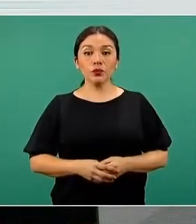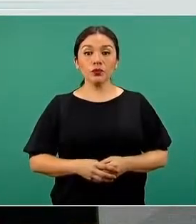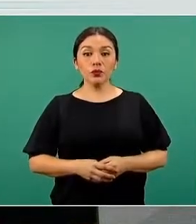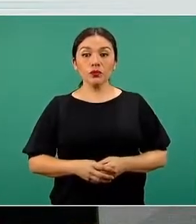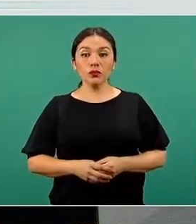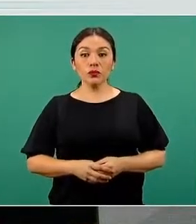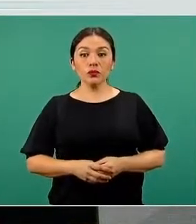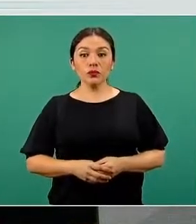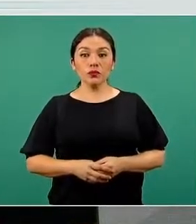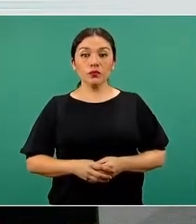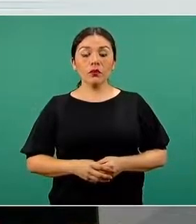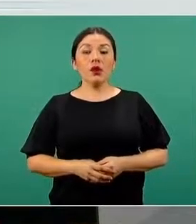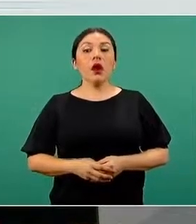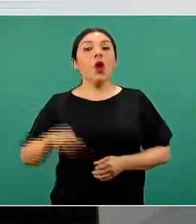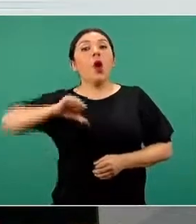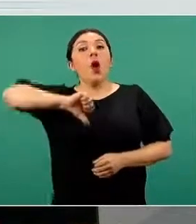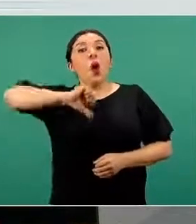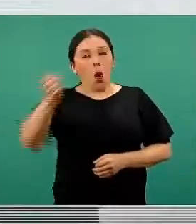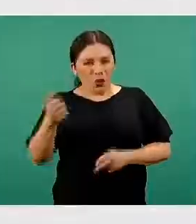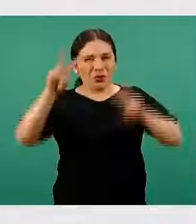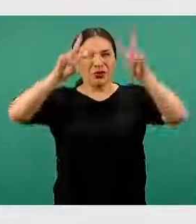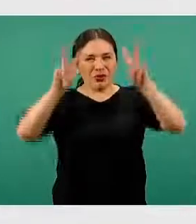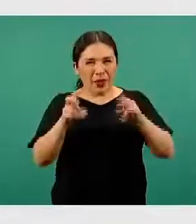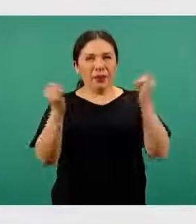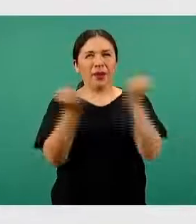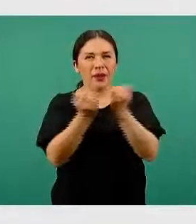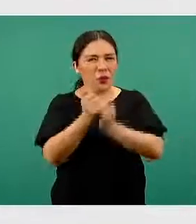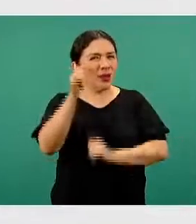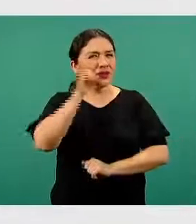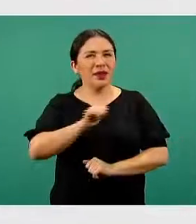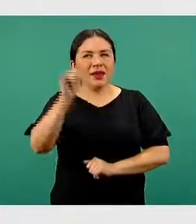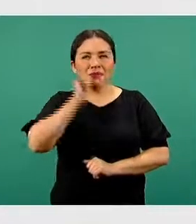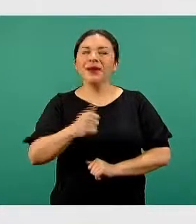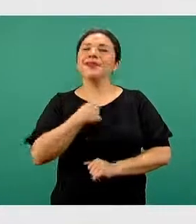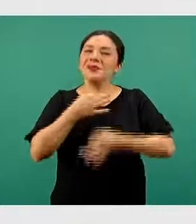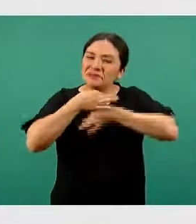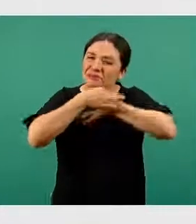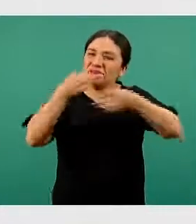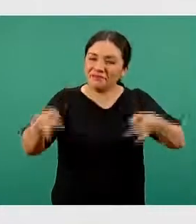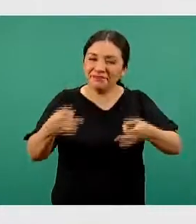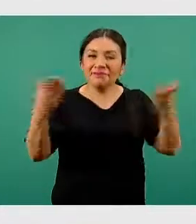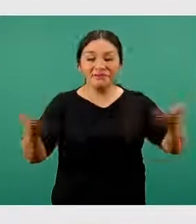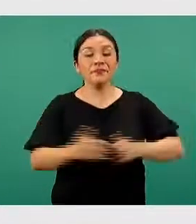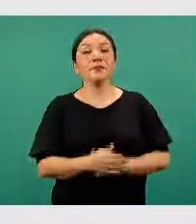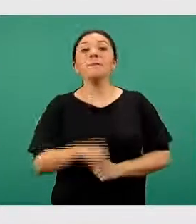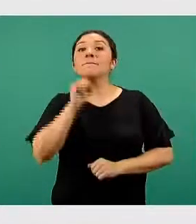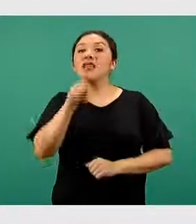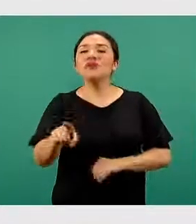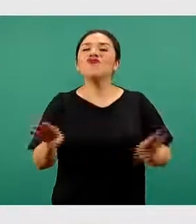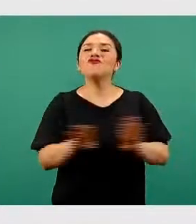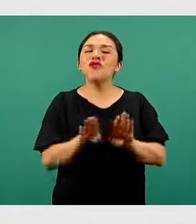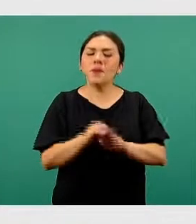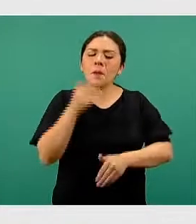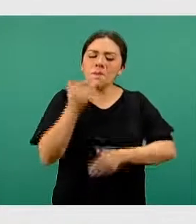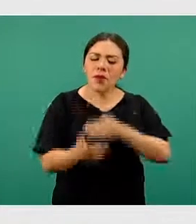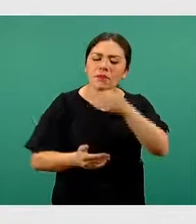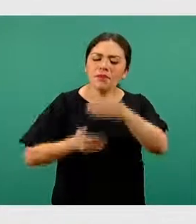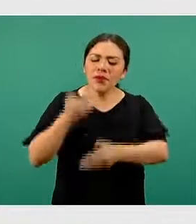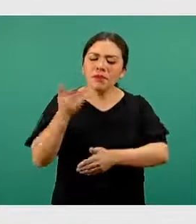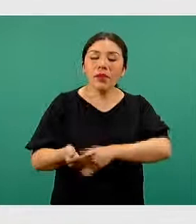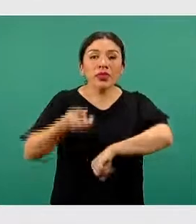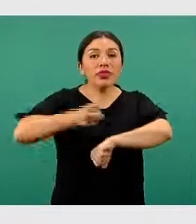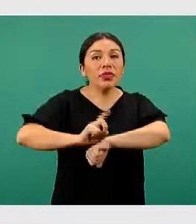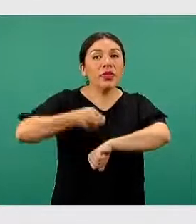Y esto es el otro punto que siempre es grato presentar, y es justamente los avances de la